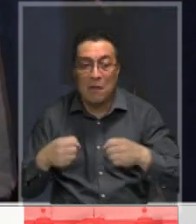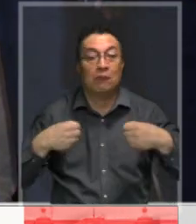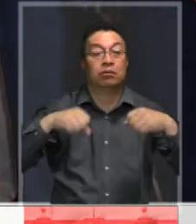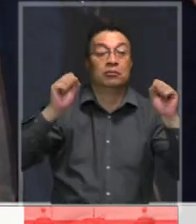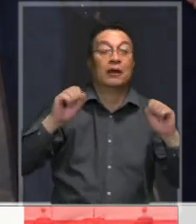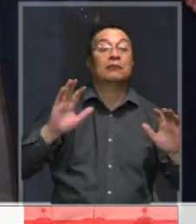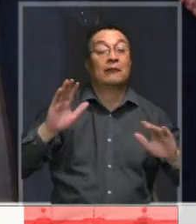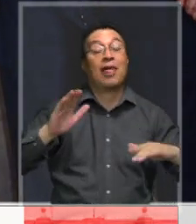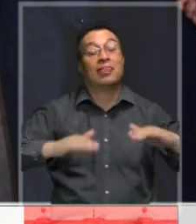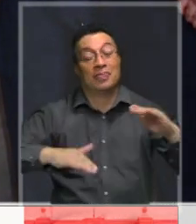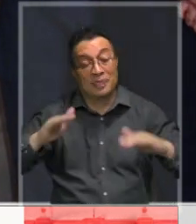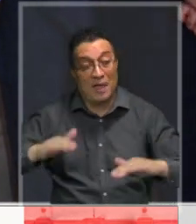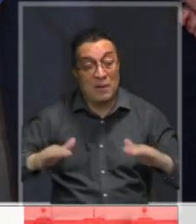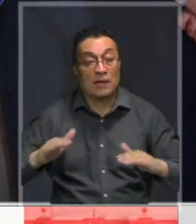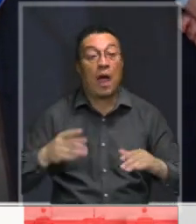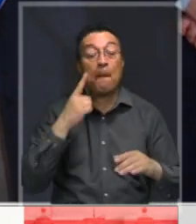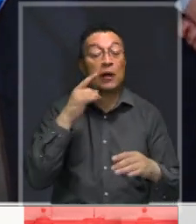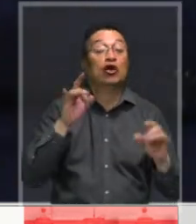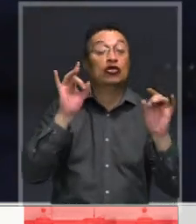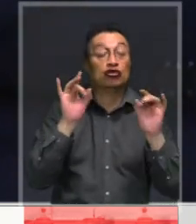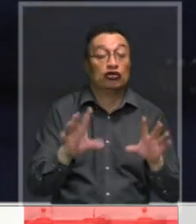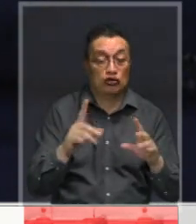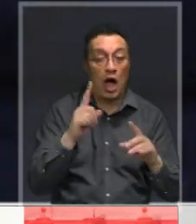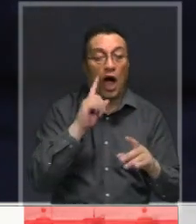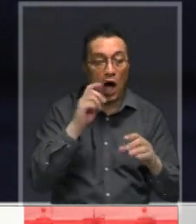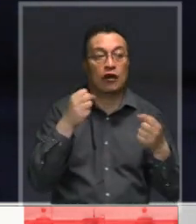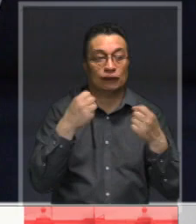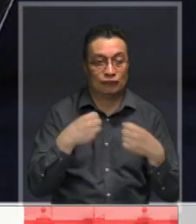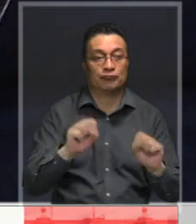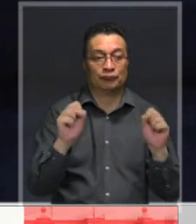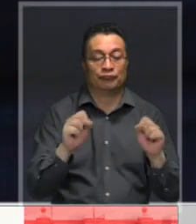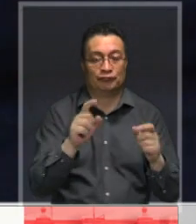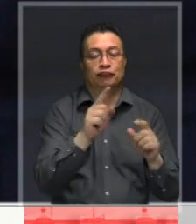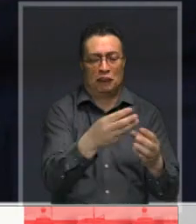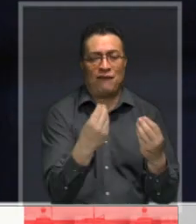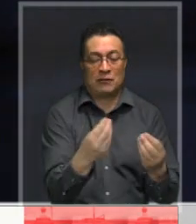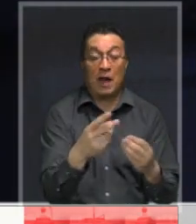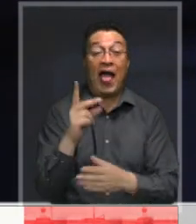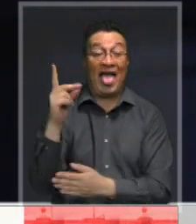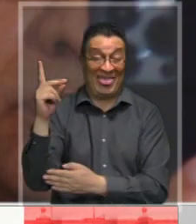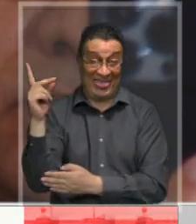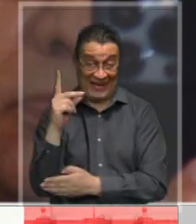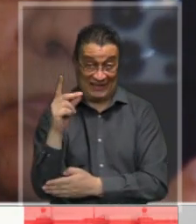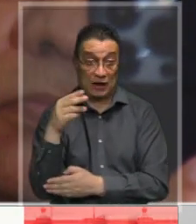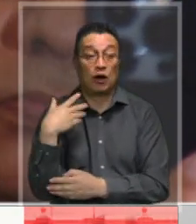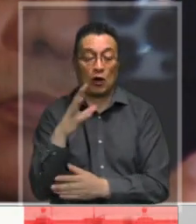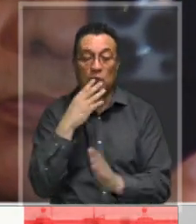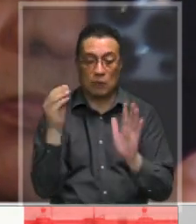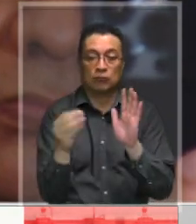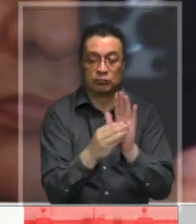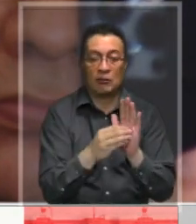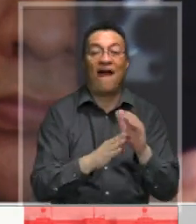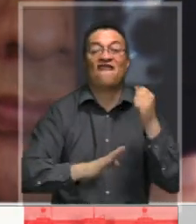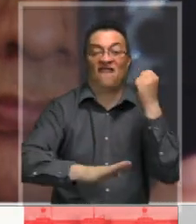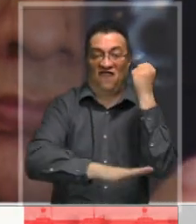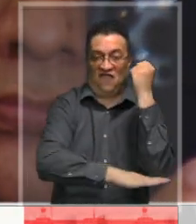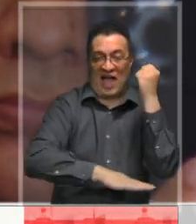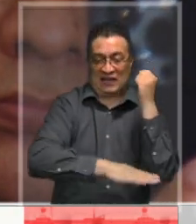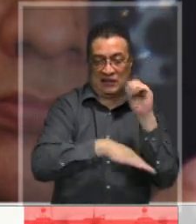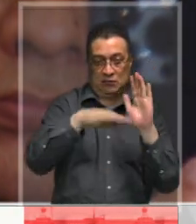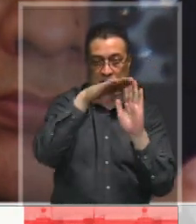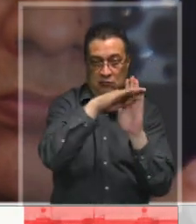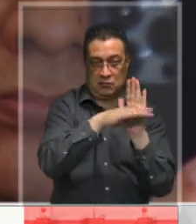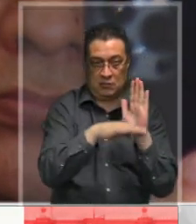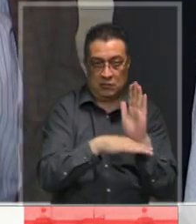Depende de quién lo lea. Pero es un hecho la causa que hay un triunfo ahí. Y lo otro que yo creo que la derecha, mira, logra instalar las bases de la Constitución.